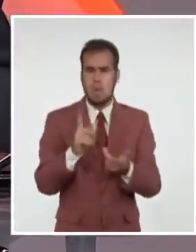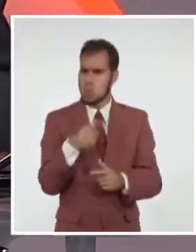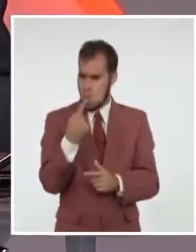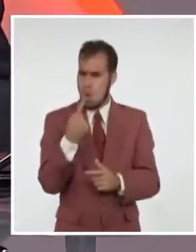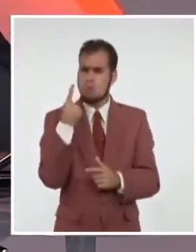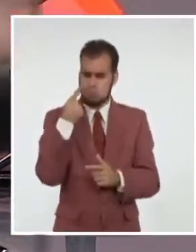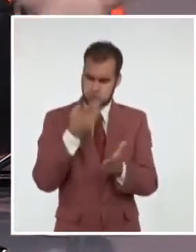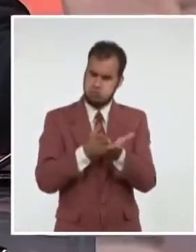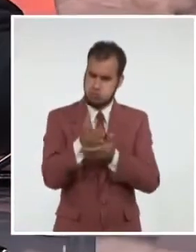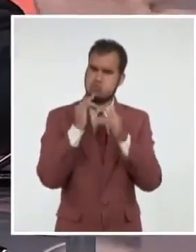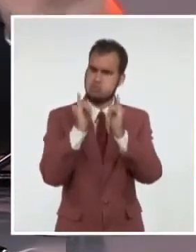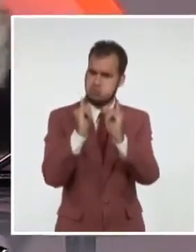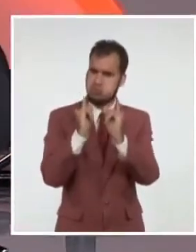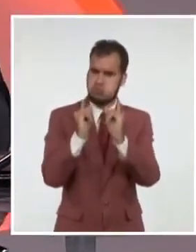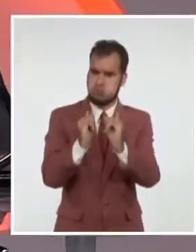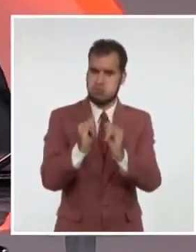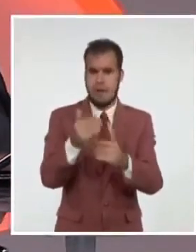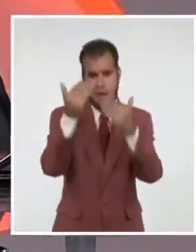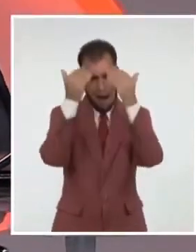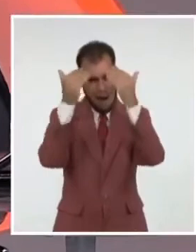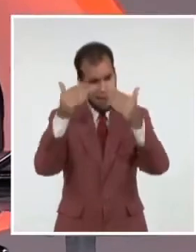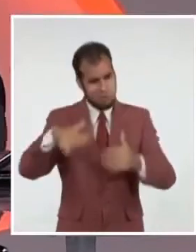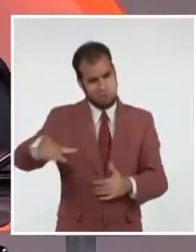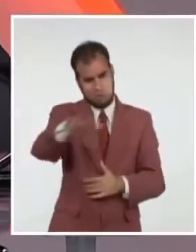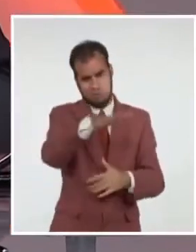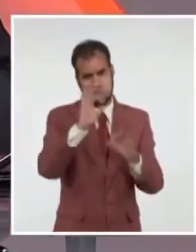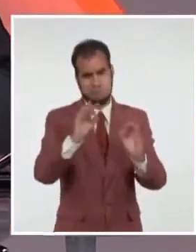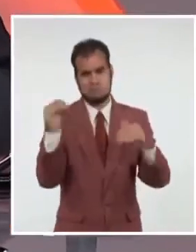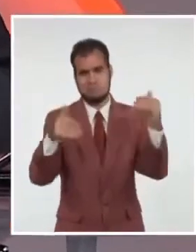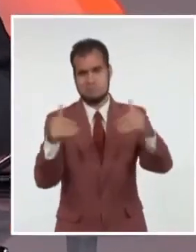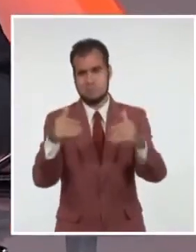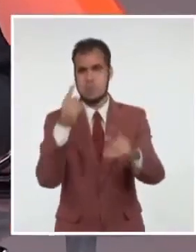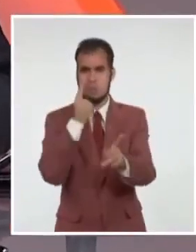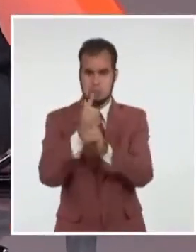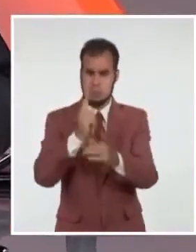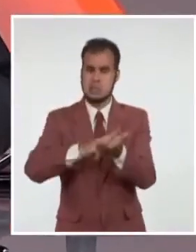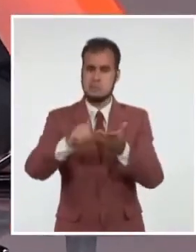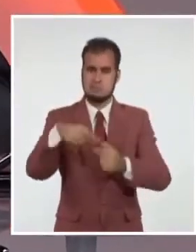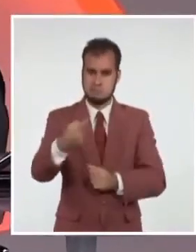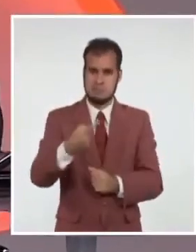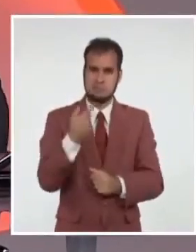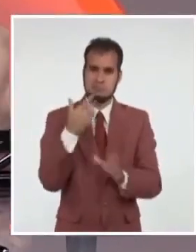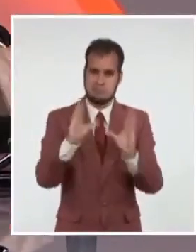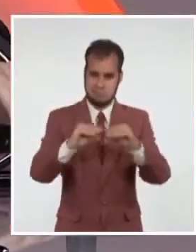información desde nuestra mesa redonda. Gracias a ustedes por haber estado con nosotros y nos vemos la próxima semana. Buenas noches.